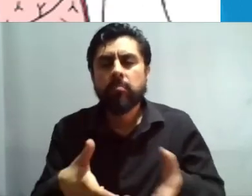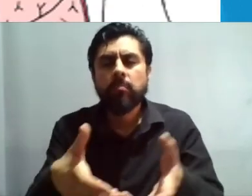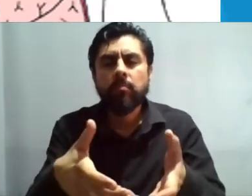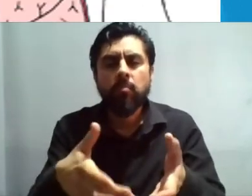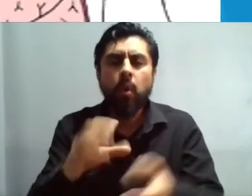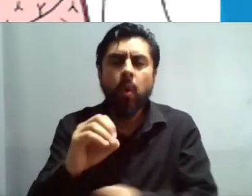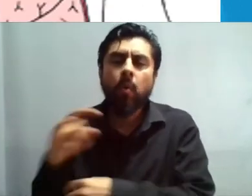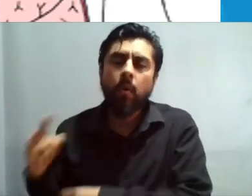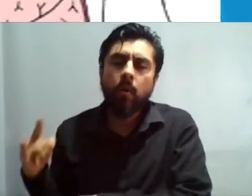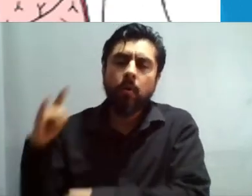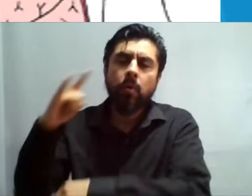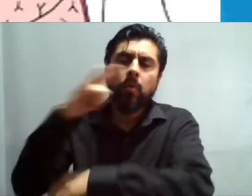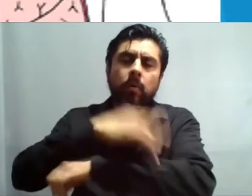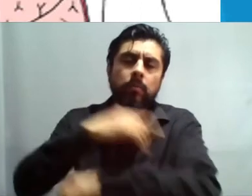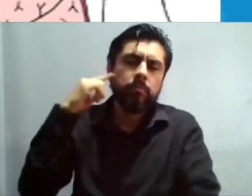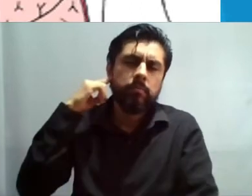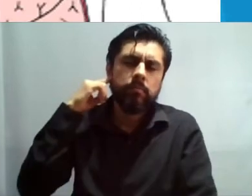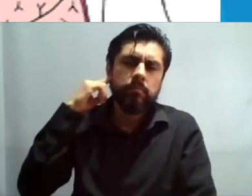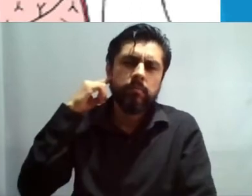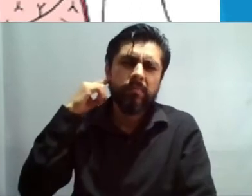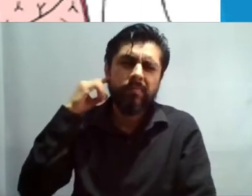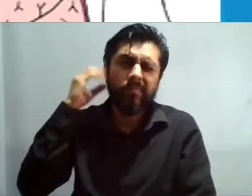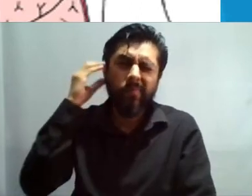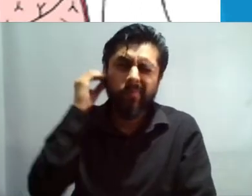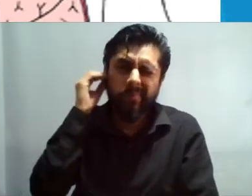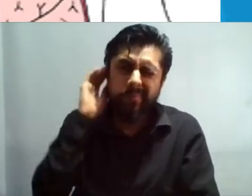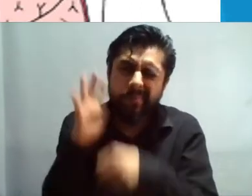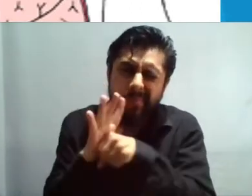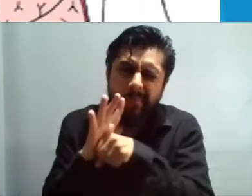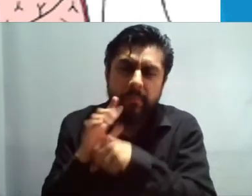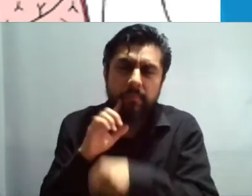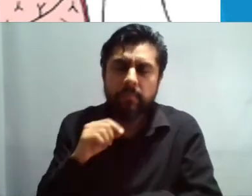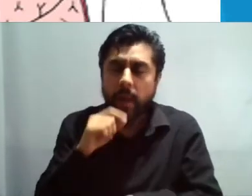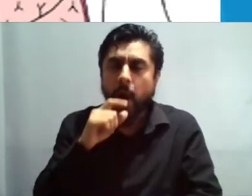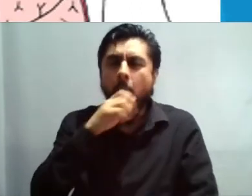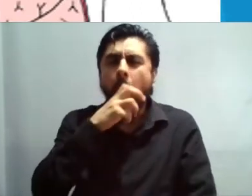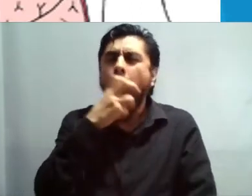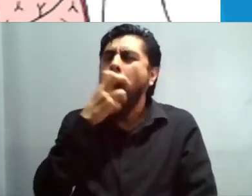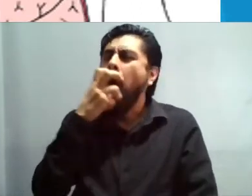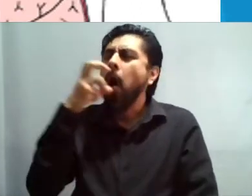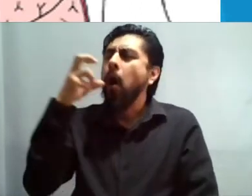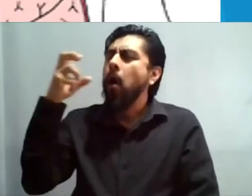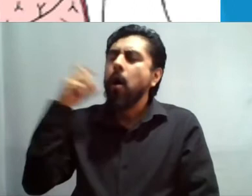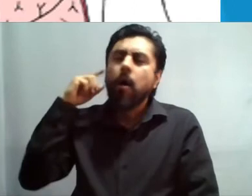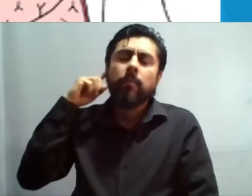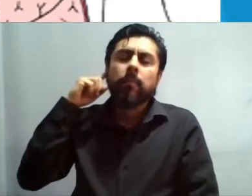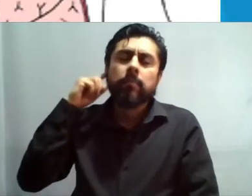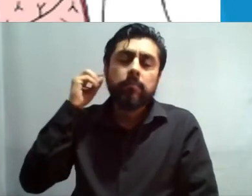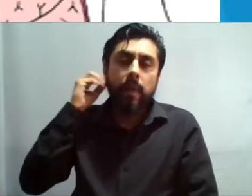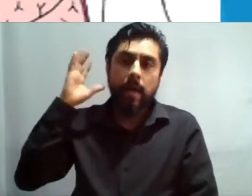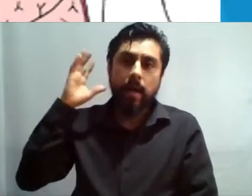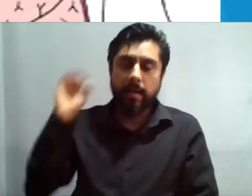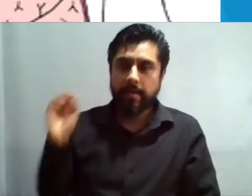avión, se tapa el oído y ¿qué hacemos? Bostezamos y se destapa. O se tapa el oído, tapamos